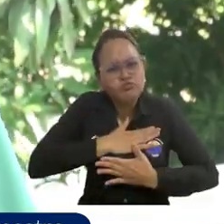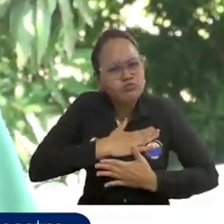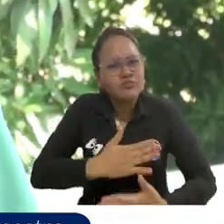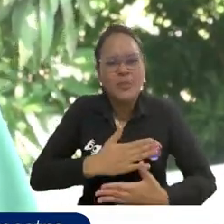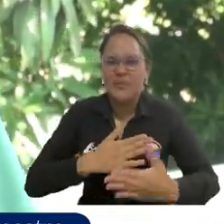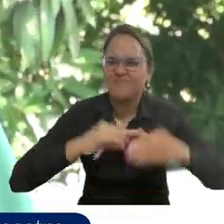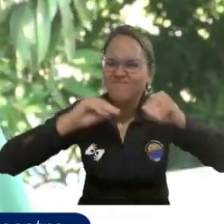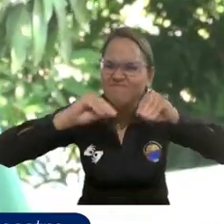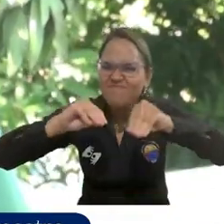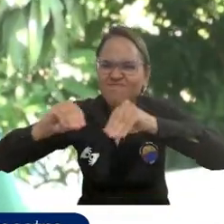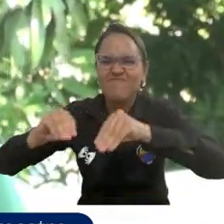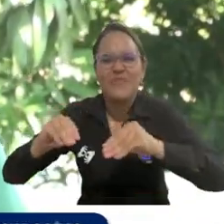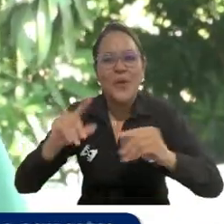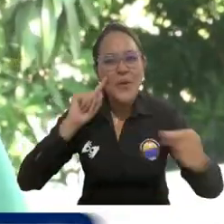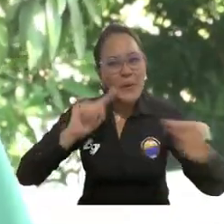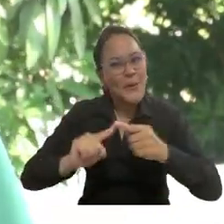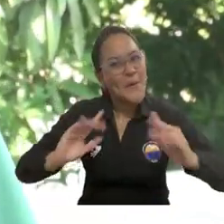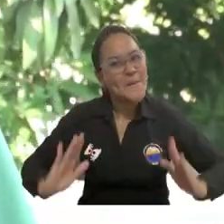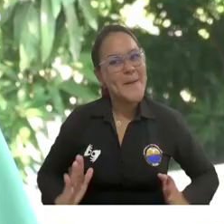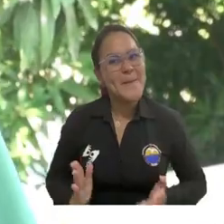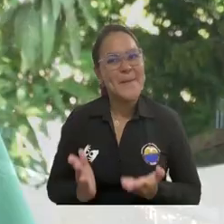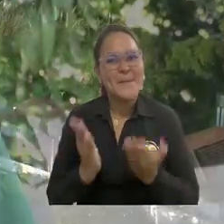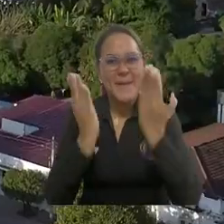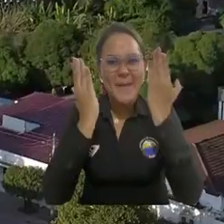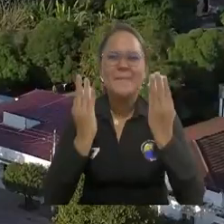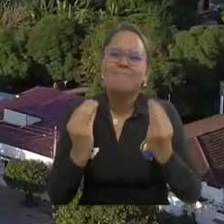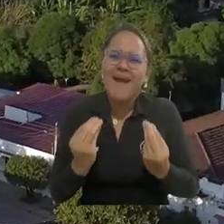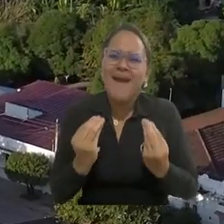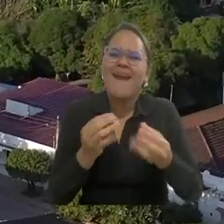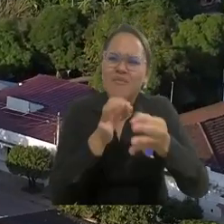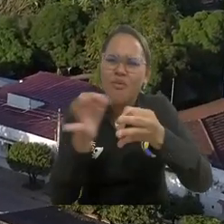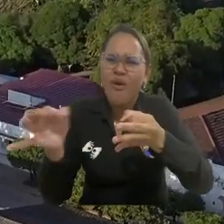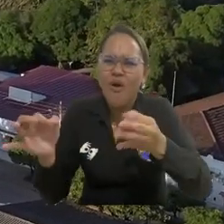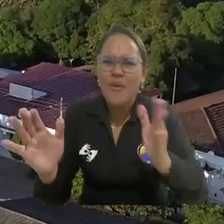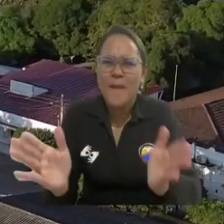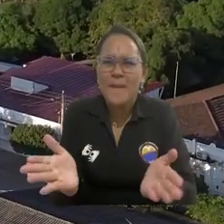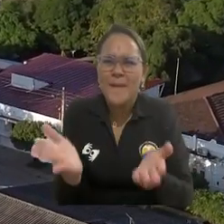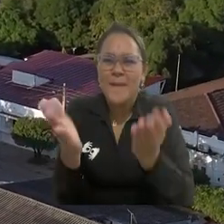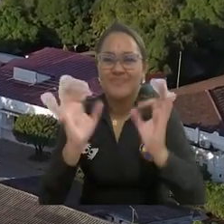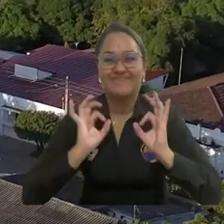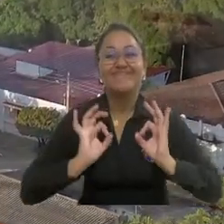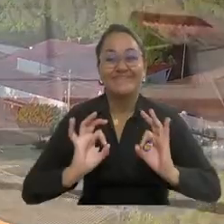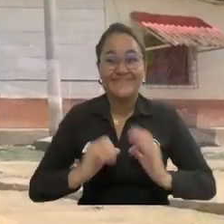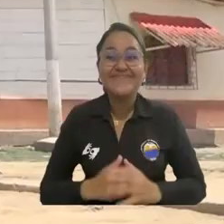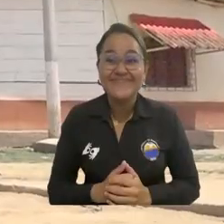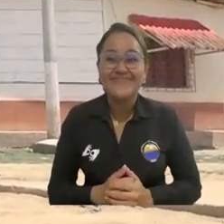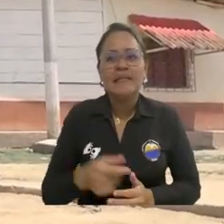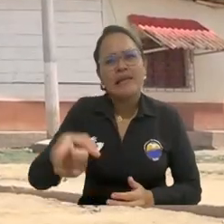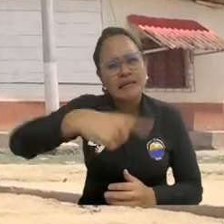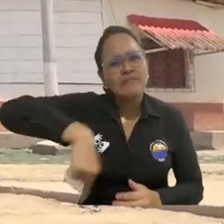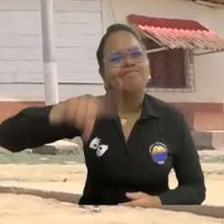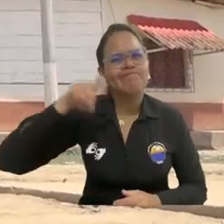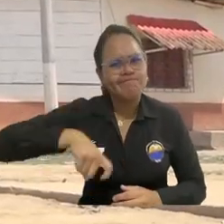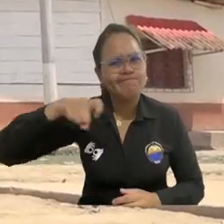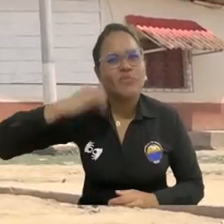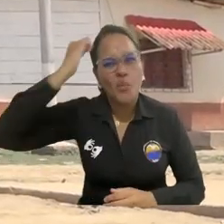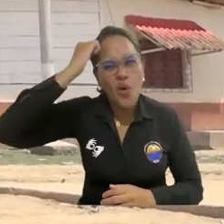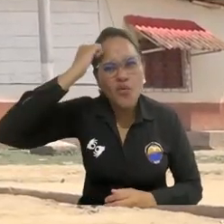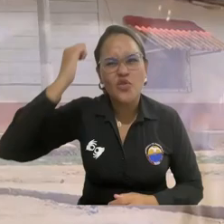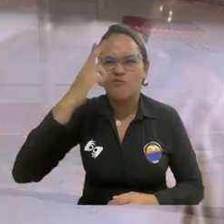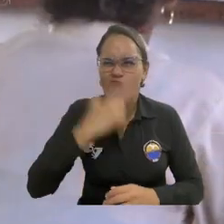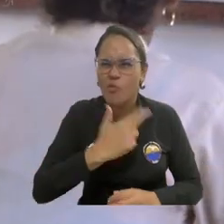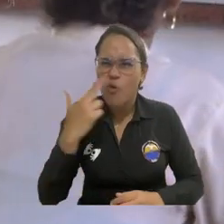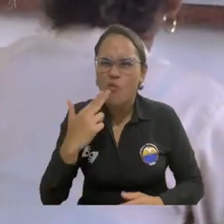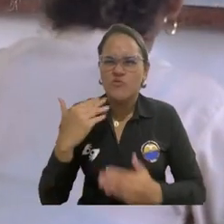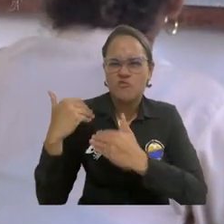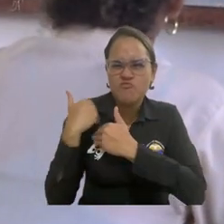mejor de nosotros, a ser cada día mejores, a superarnos cada día en bien de esa ruralidad, en bien de esos territorios que necesitan